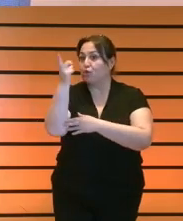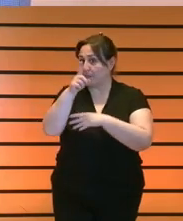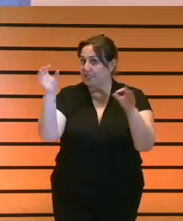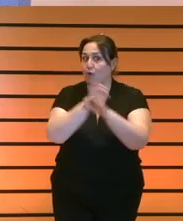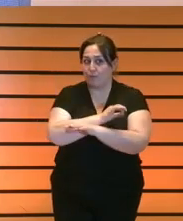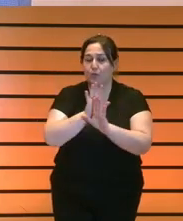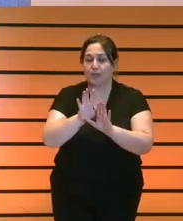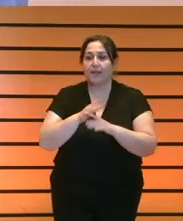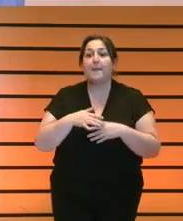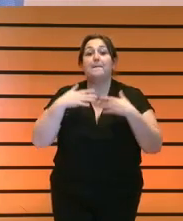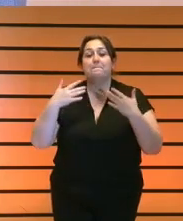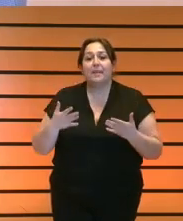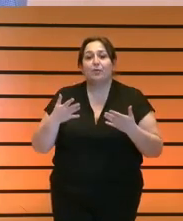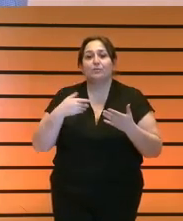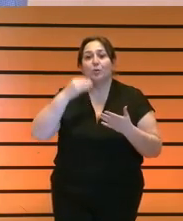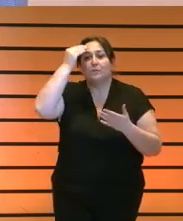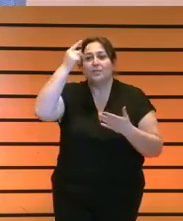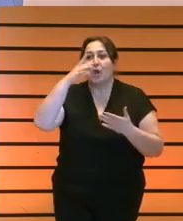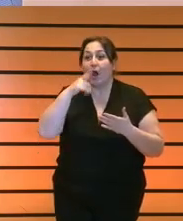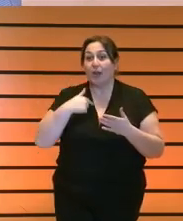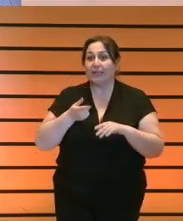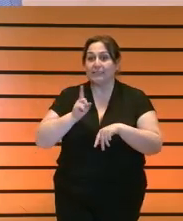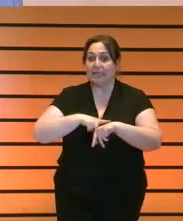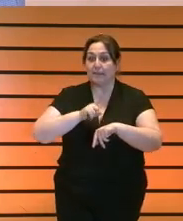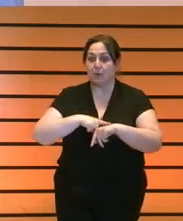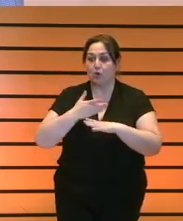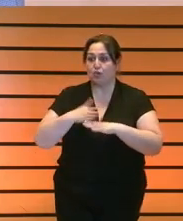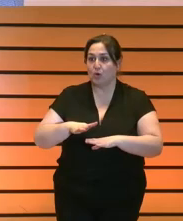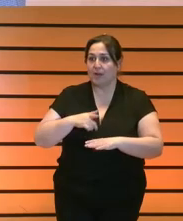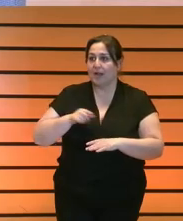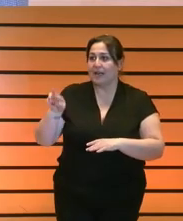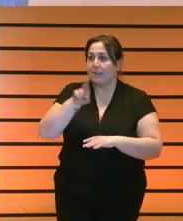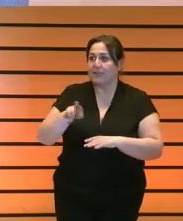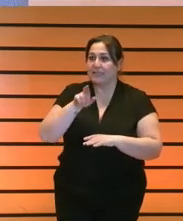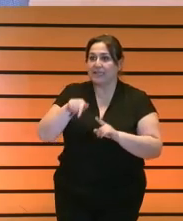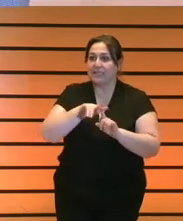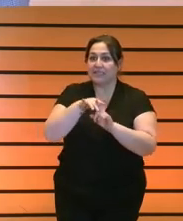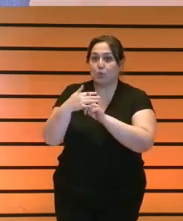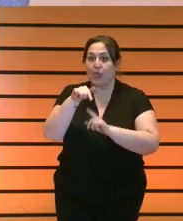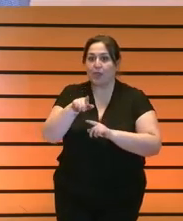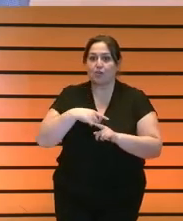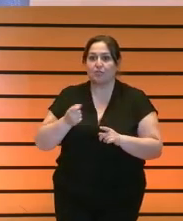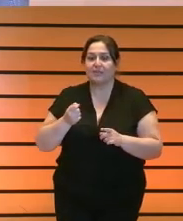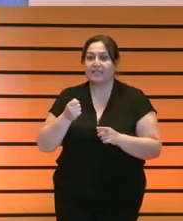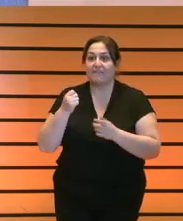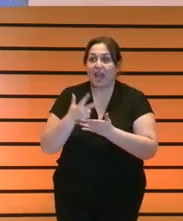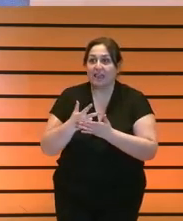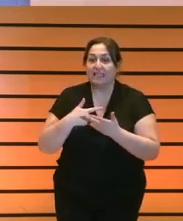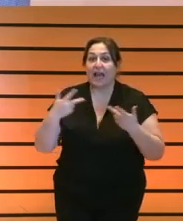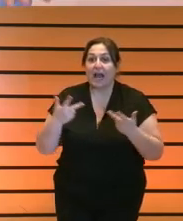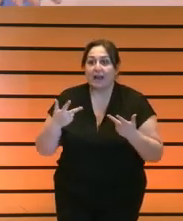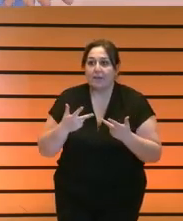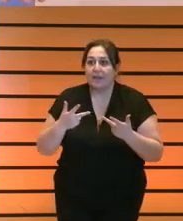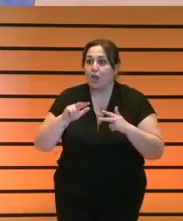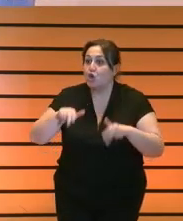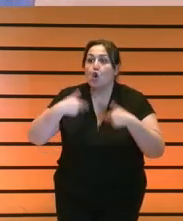que el hecho de estar a tiempo de revertir toda esta situación tan desafiante y tan grave no nos